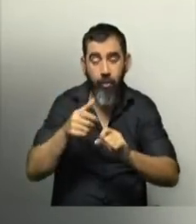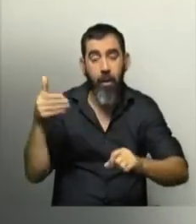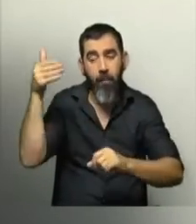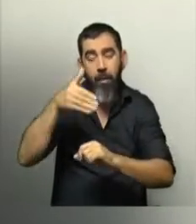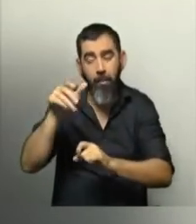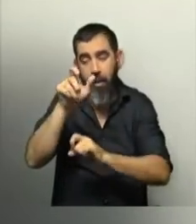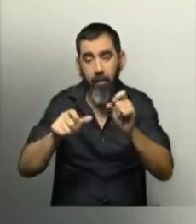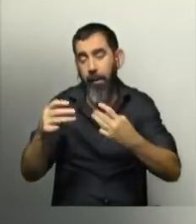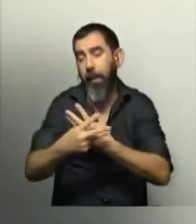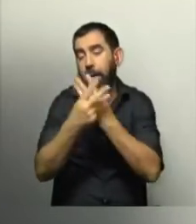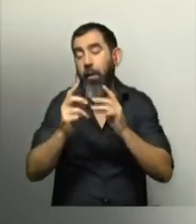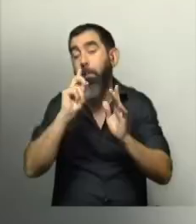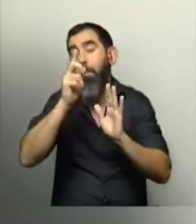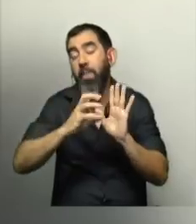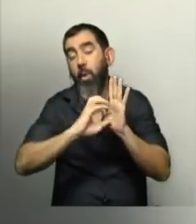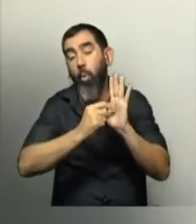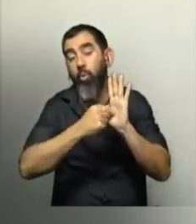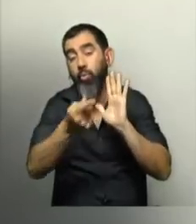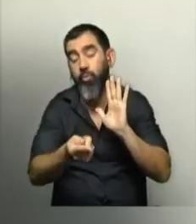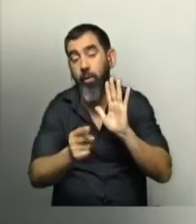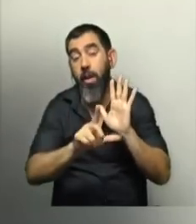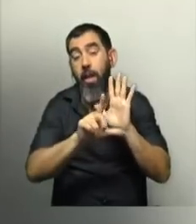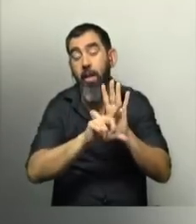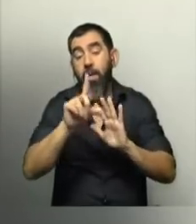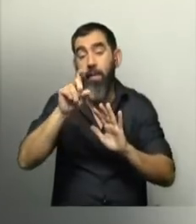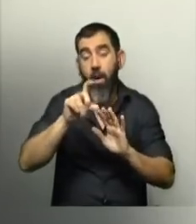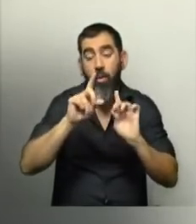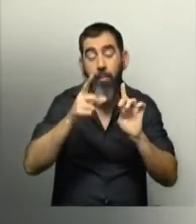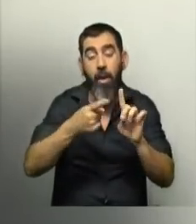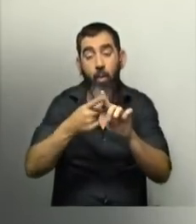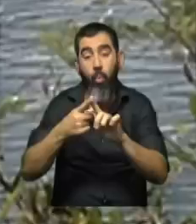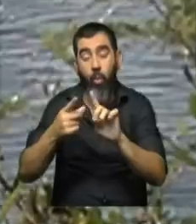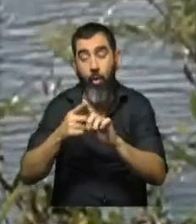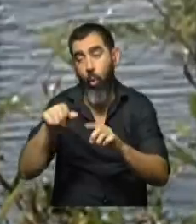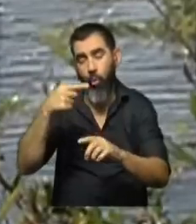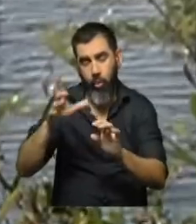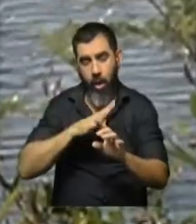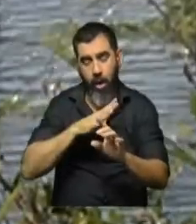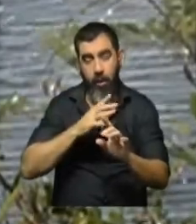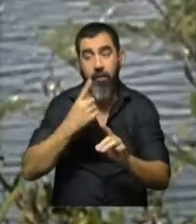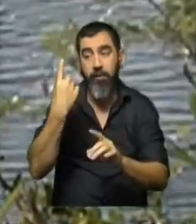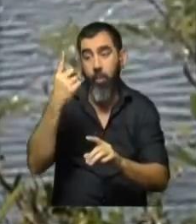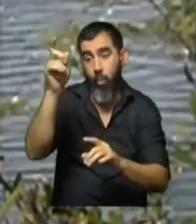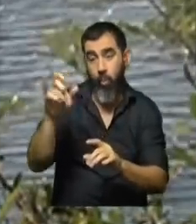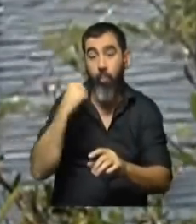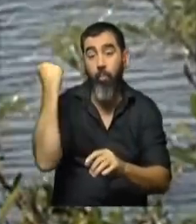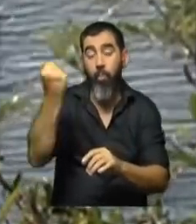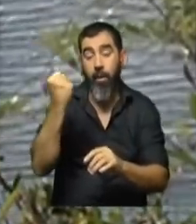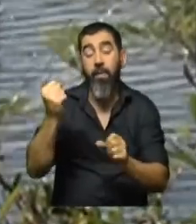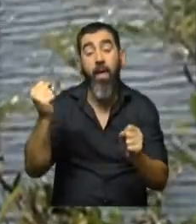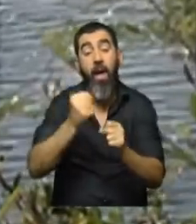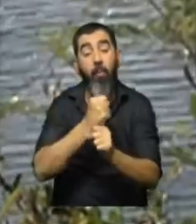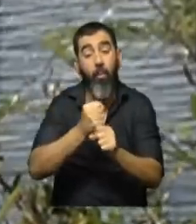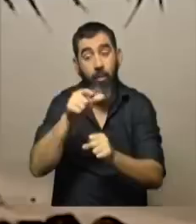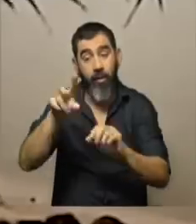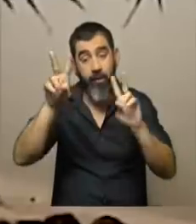de la gente como exige la Constitución y como exige la Ley de Aguas, como exige el Acuerdo de Escazú, si una de las partes fundamentales que se terminó aprobando a